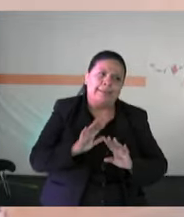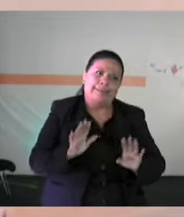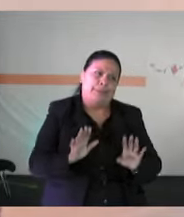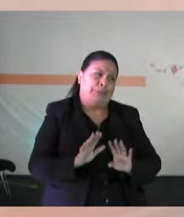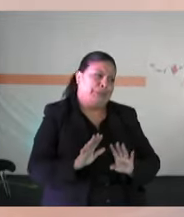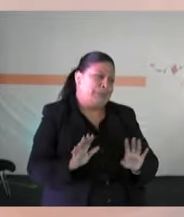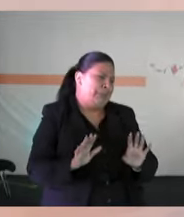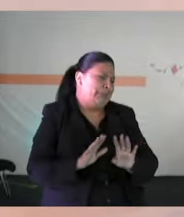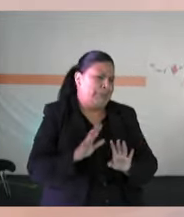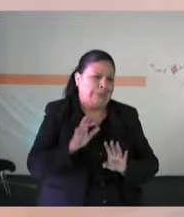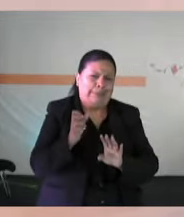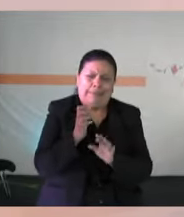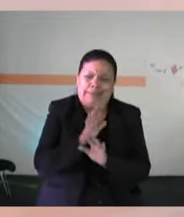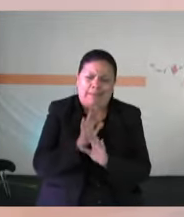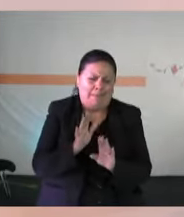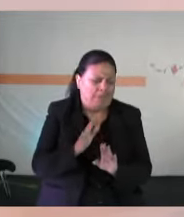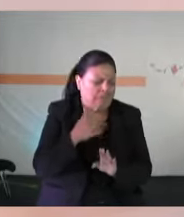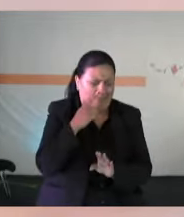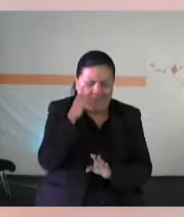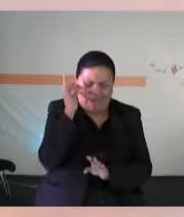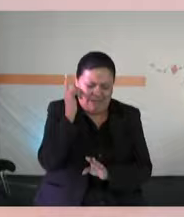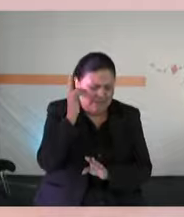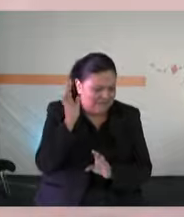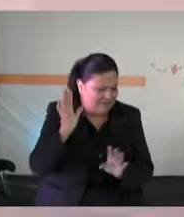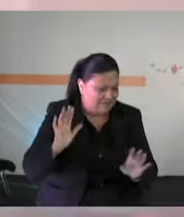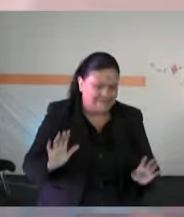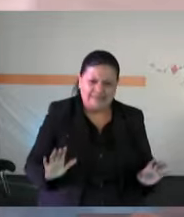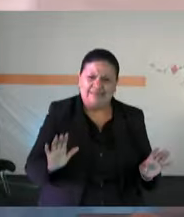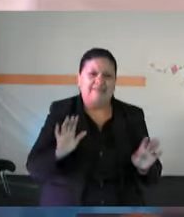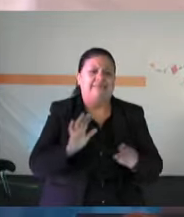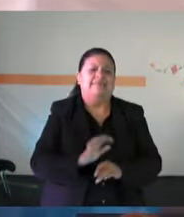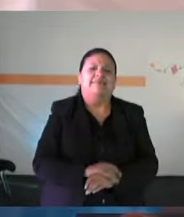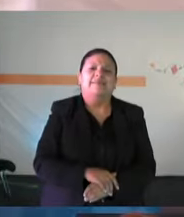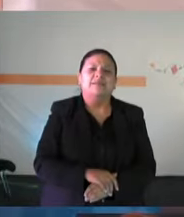locos, no me digas, están muy requete